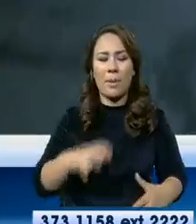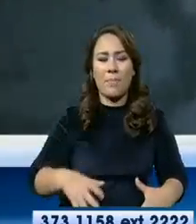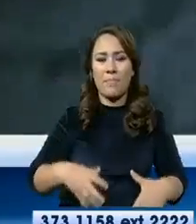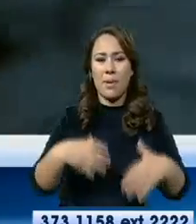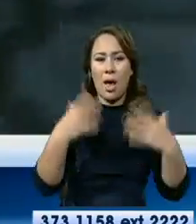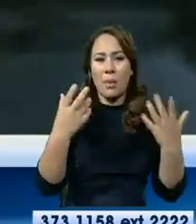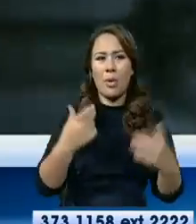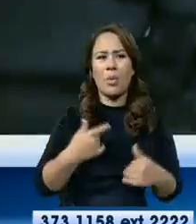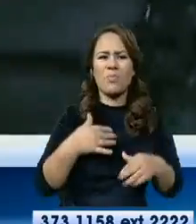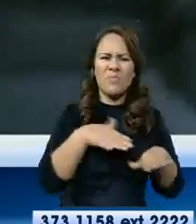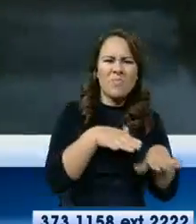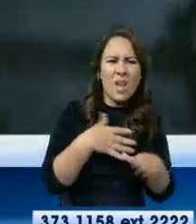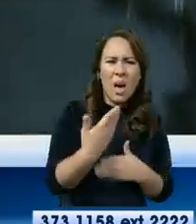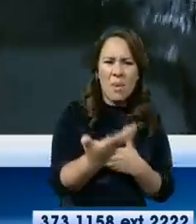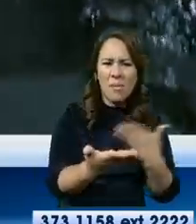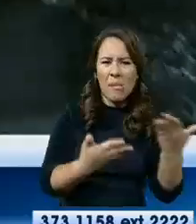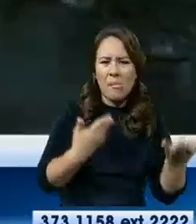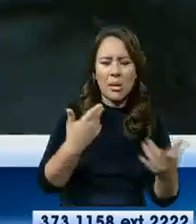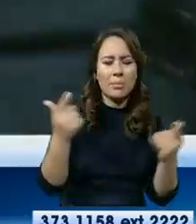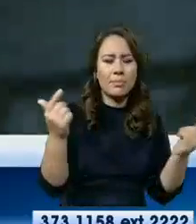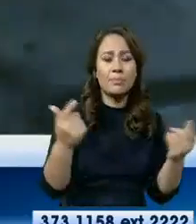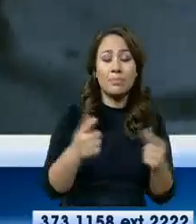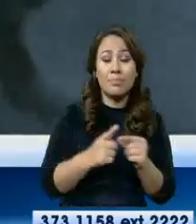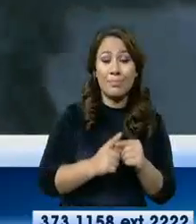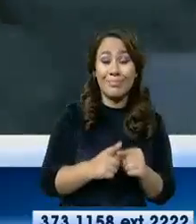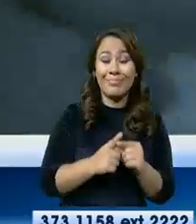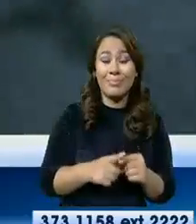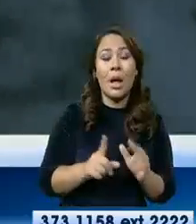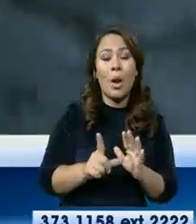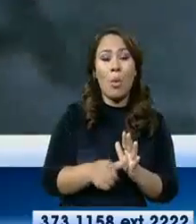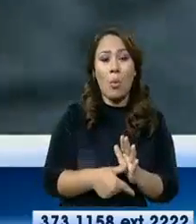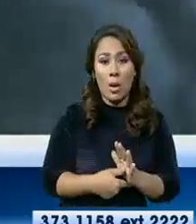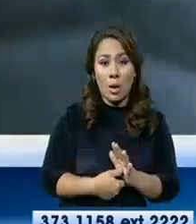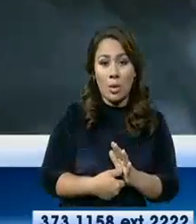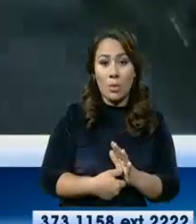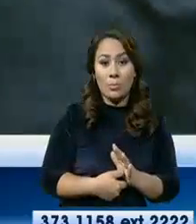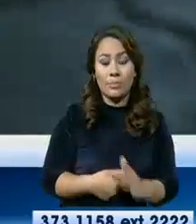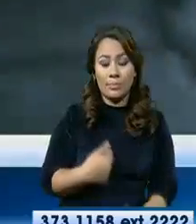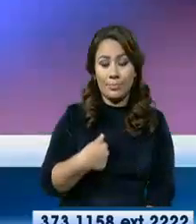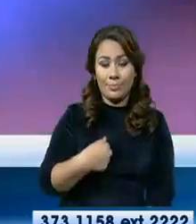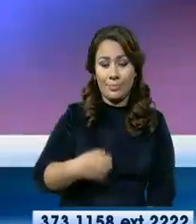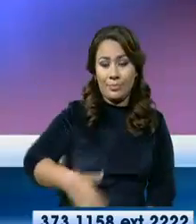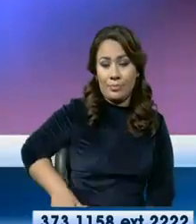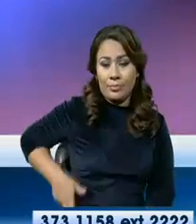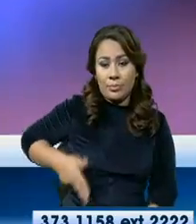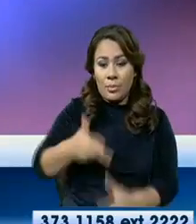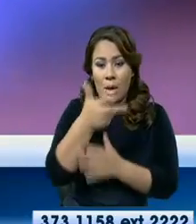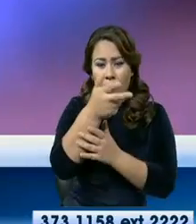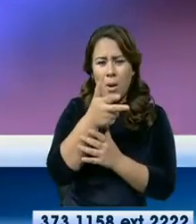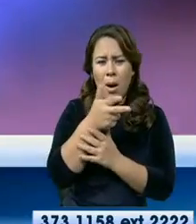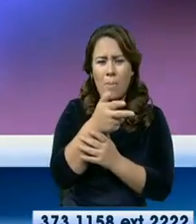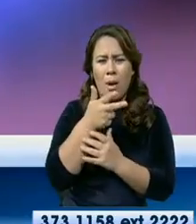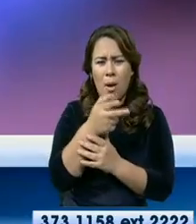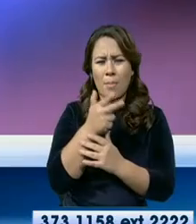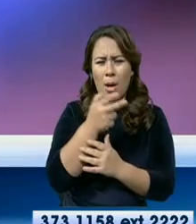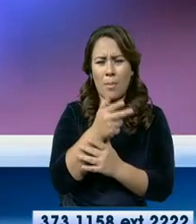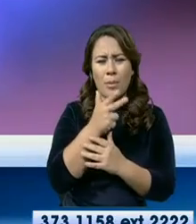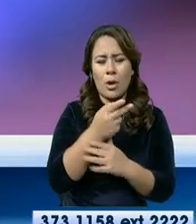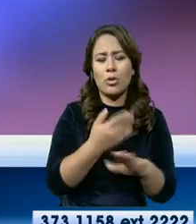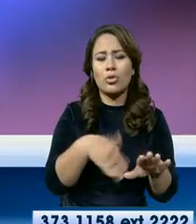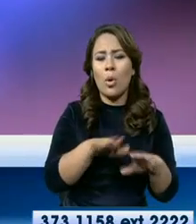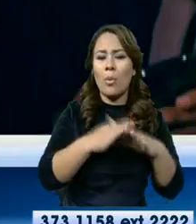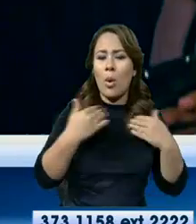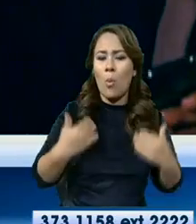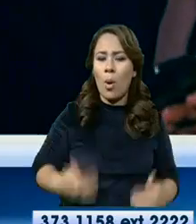trayecto y luego de intercambiar algunas palabras, habría sacado una pistola descargando más de una docena de proyectiles sobre la humanidad de